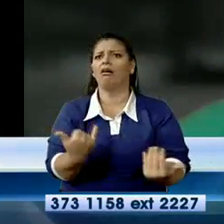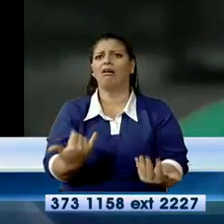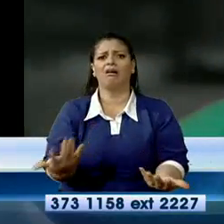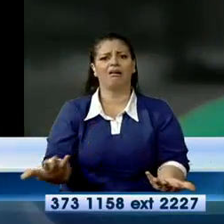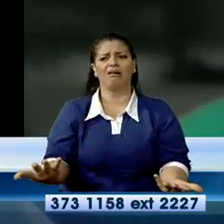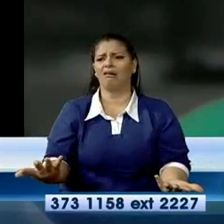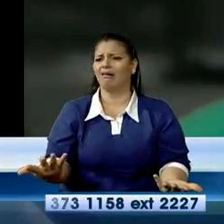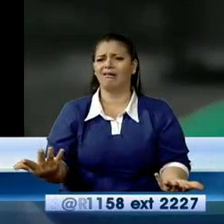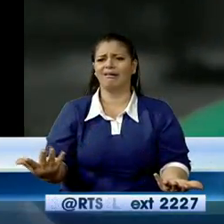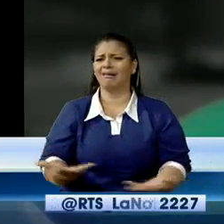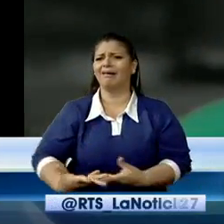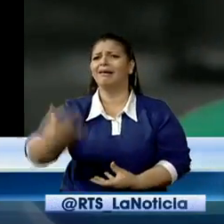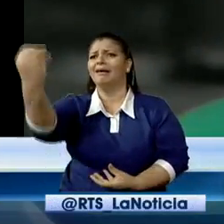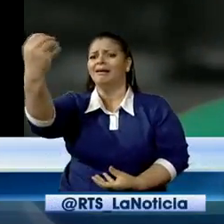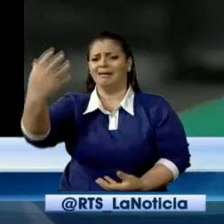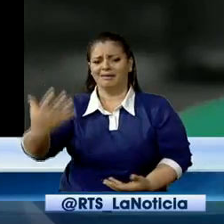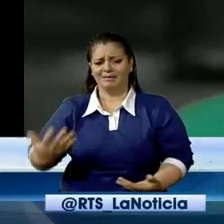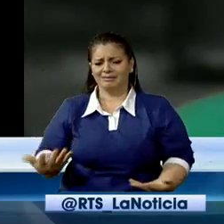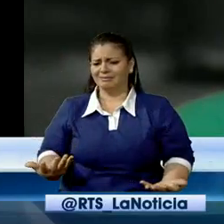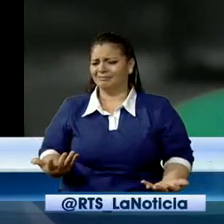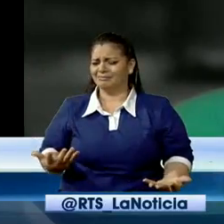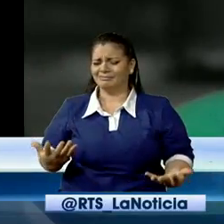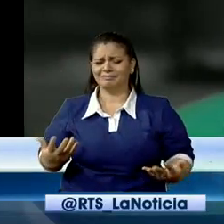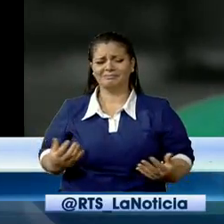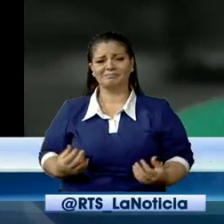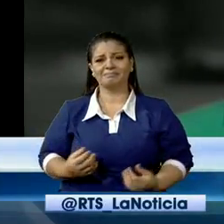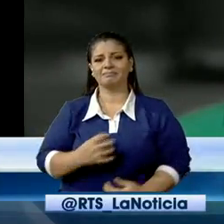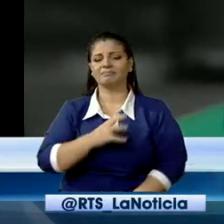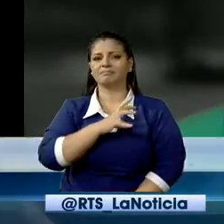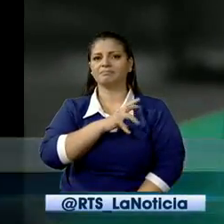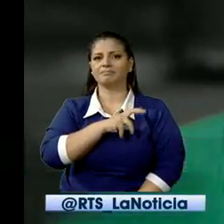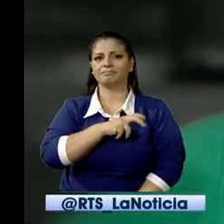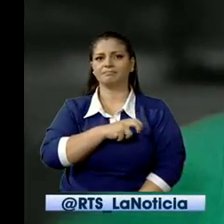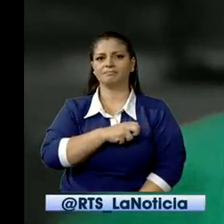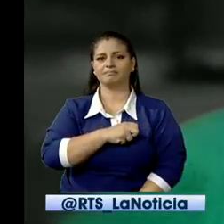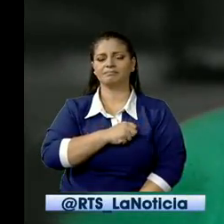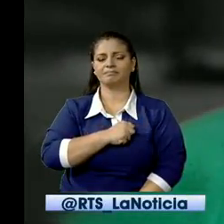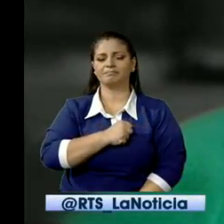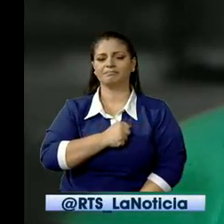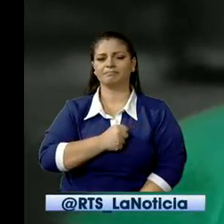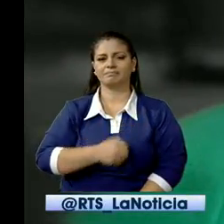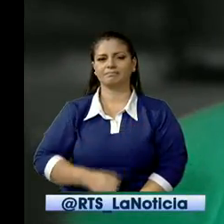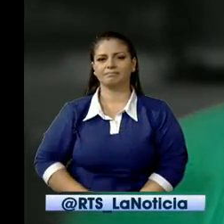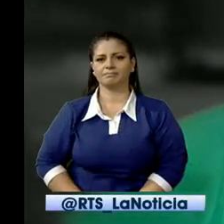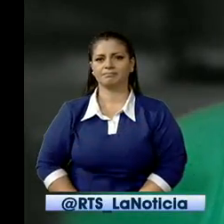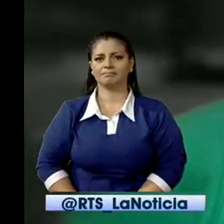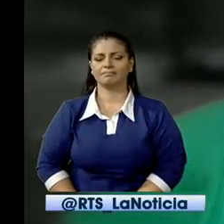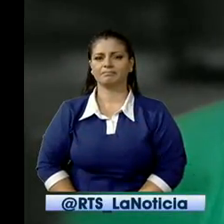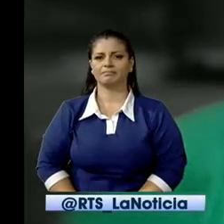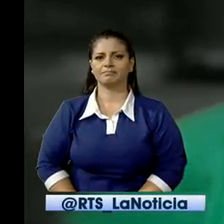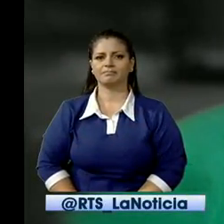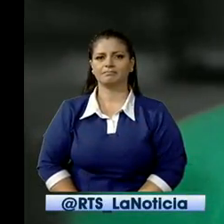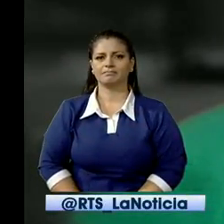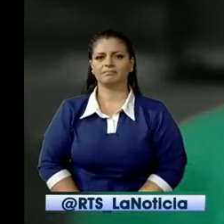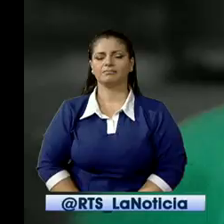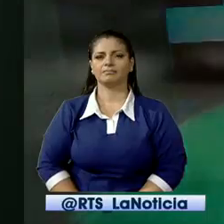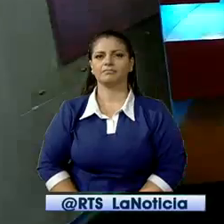botada. En Ventanas con Cámara de Germán Vera, informó Jorge Escobar.